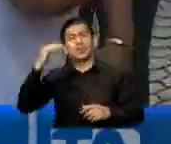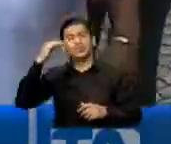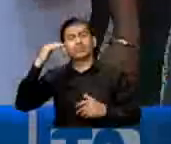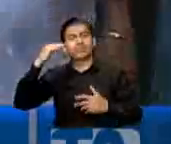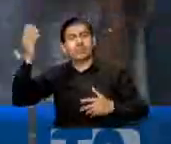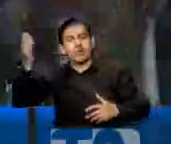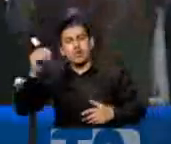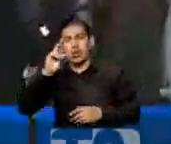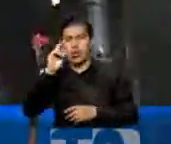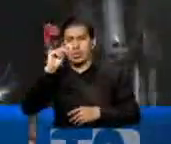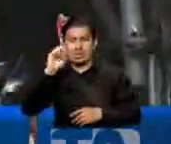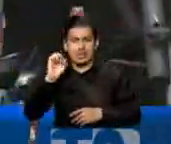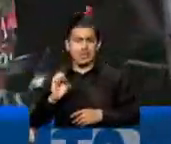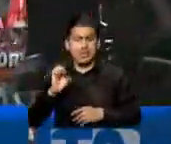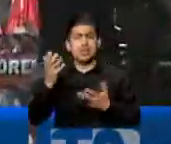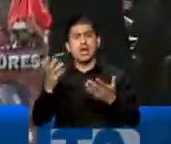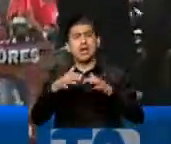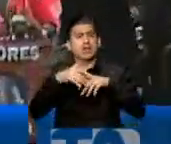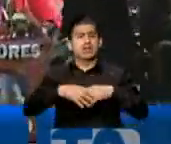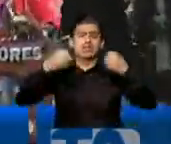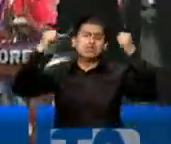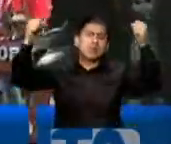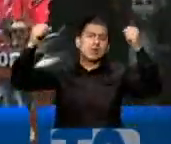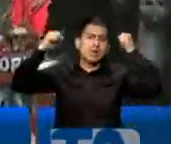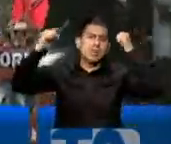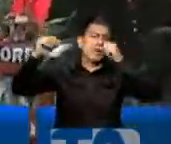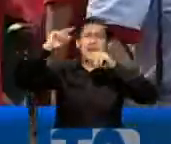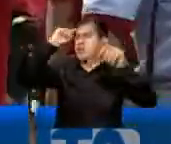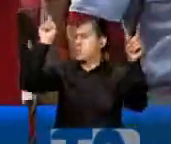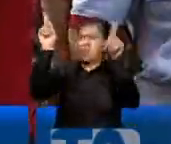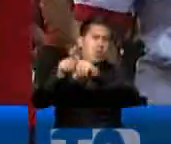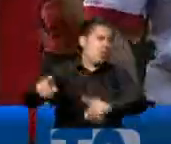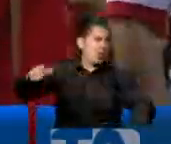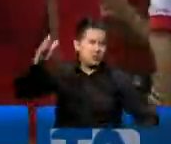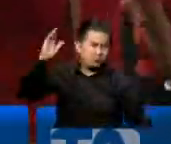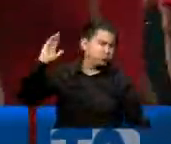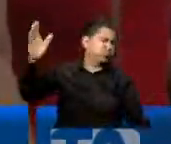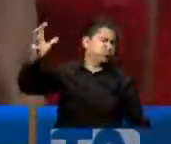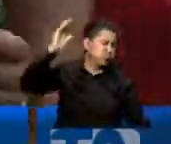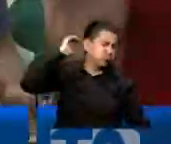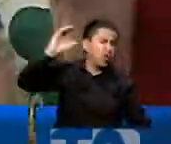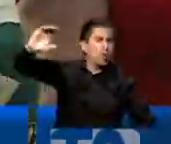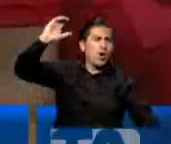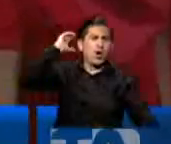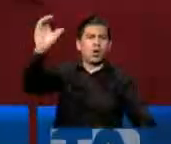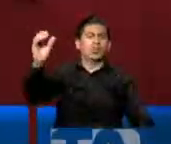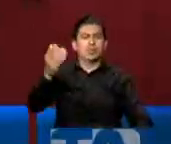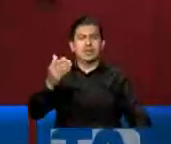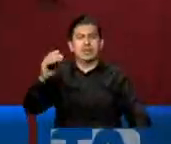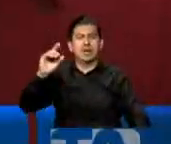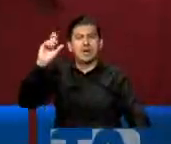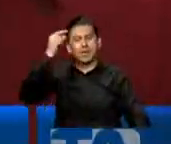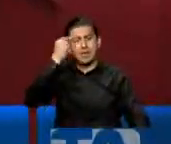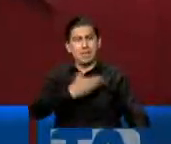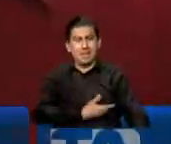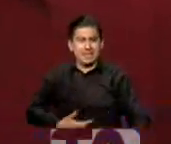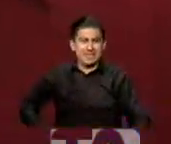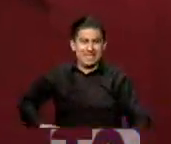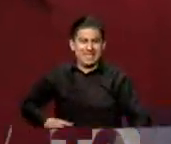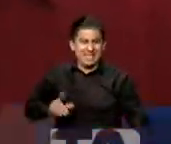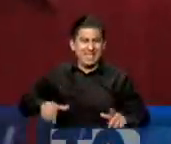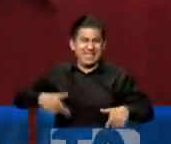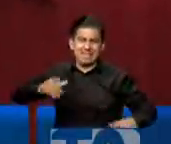de Educadores. Al andar, mostraron su descontento con las políticas económicas del gobierno nacional. Frente a esas